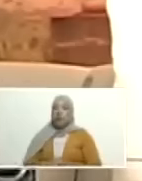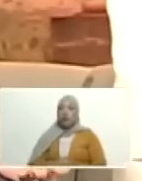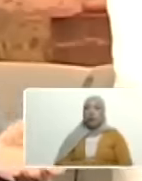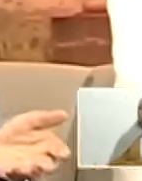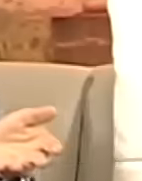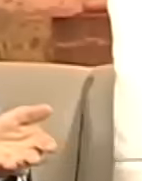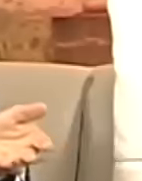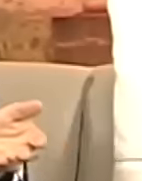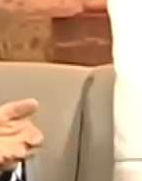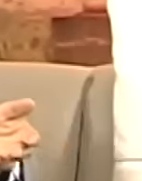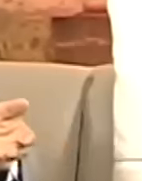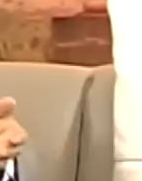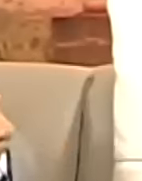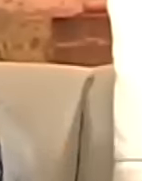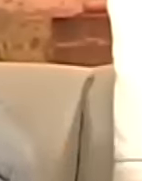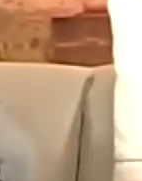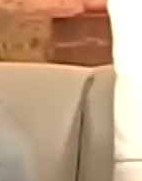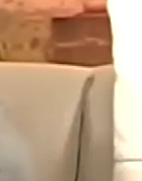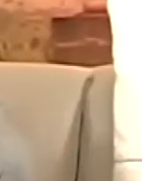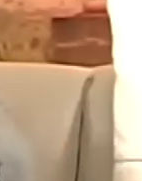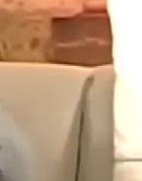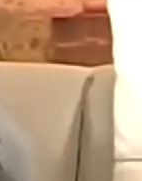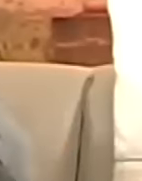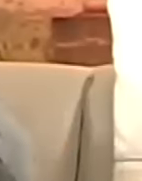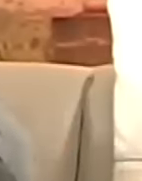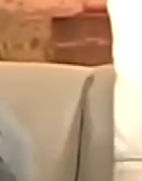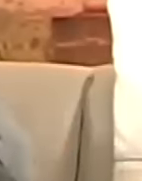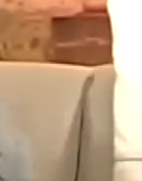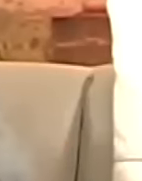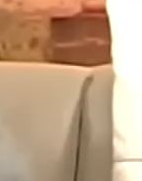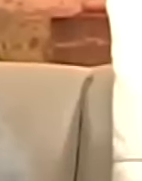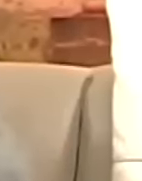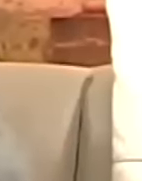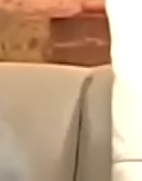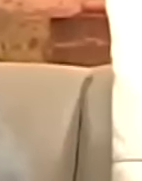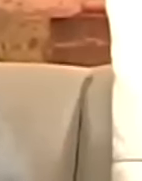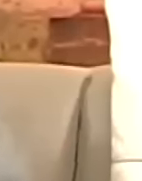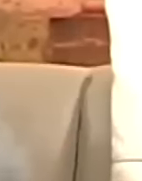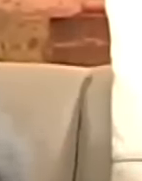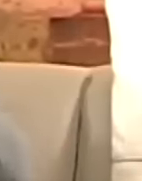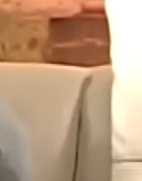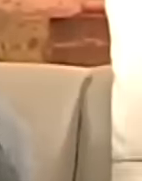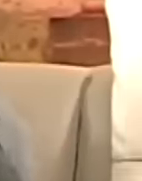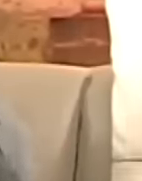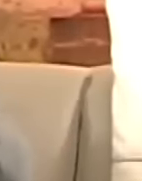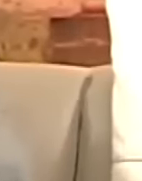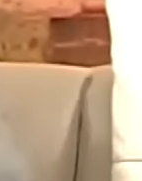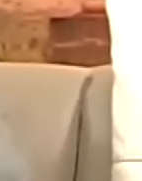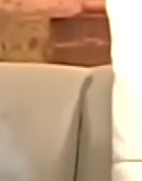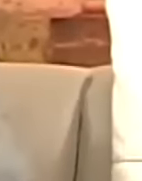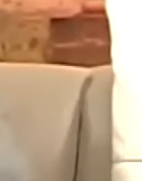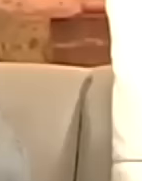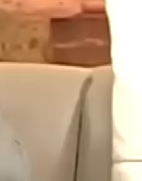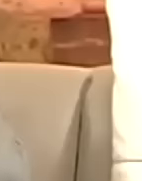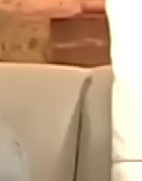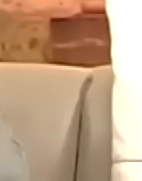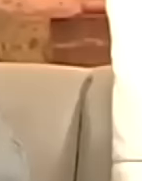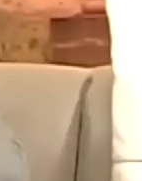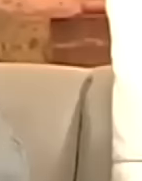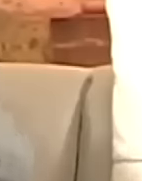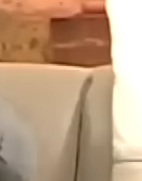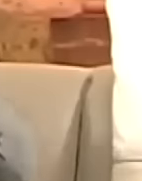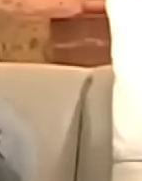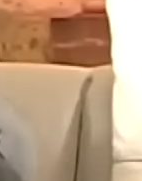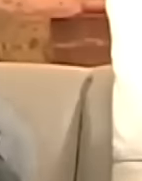estos desarrollos, y yo espero que los Estados Unidos de Norteamérica tengan clara la película